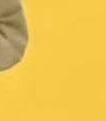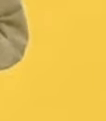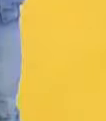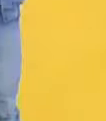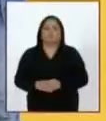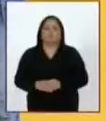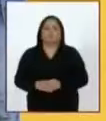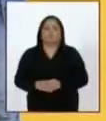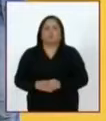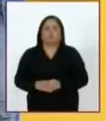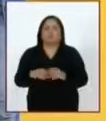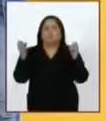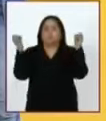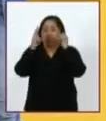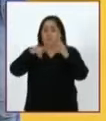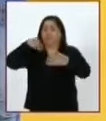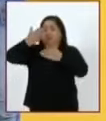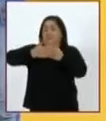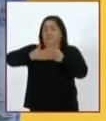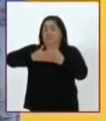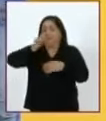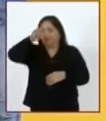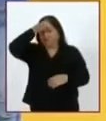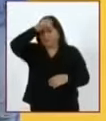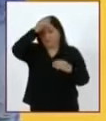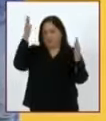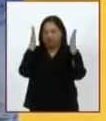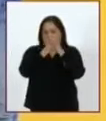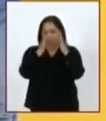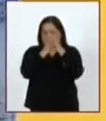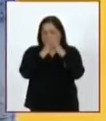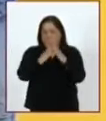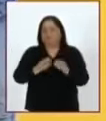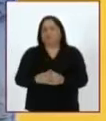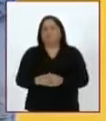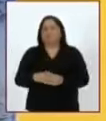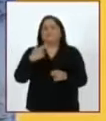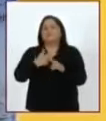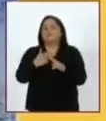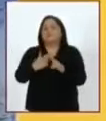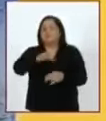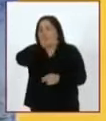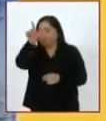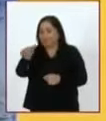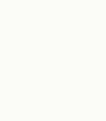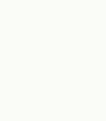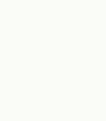colaborativo. Nos vemos en la próxima sesión de Aprende en Casa. ¡Hasta luego!